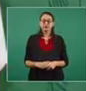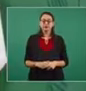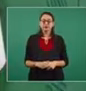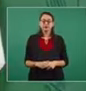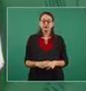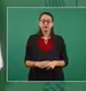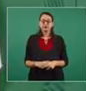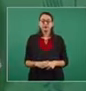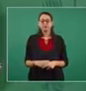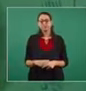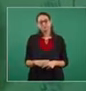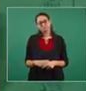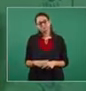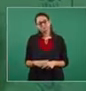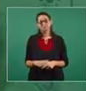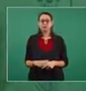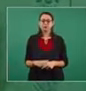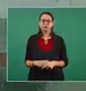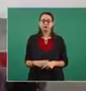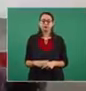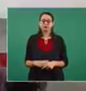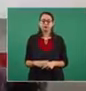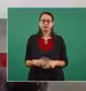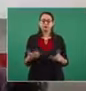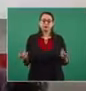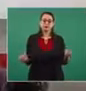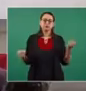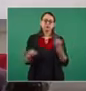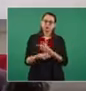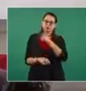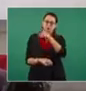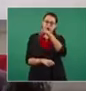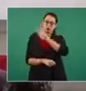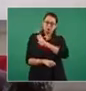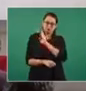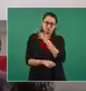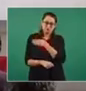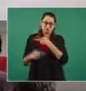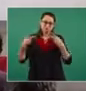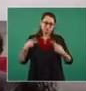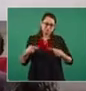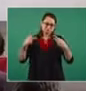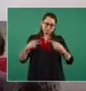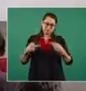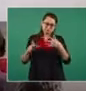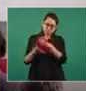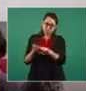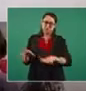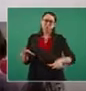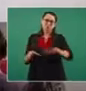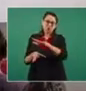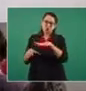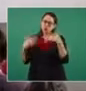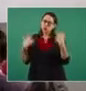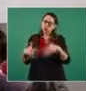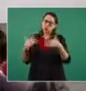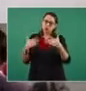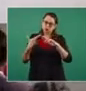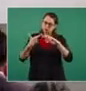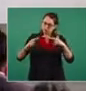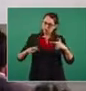Entonces tenemos con el pueblo de España pues una relación de mucho respeto,